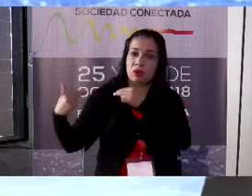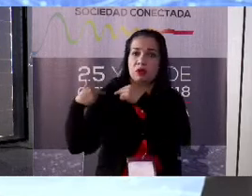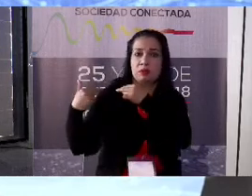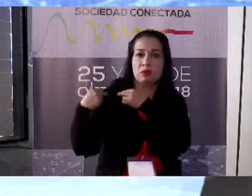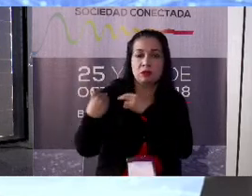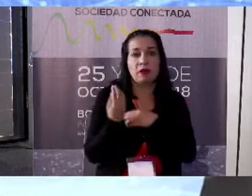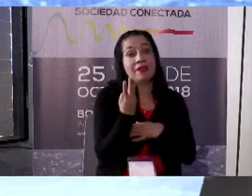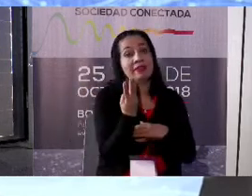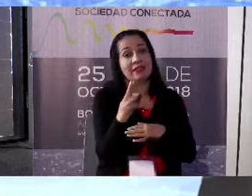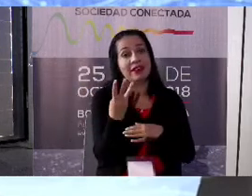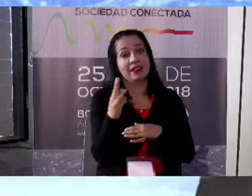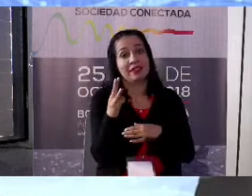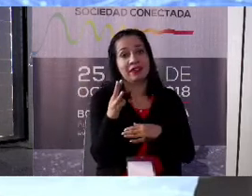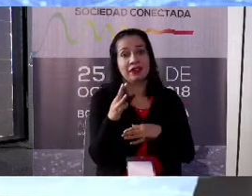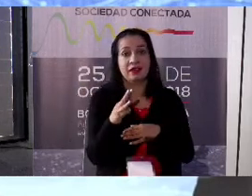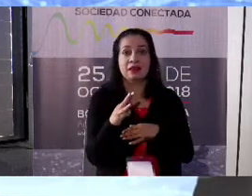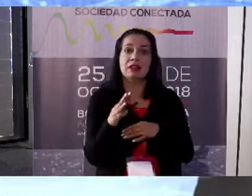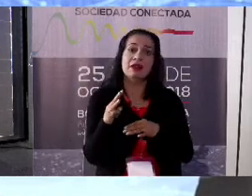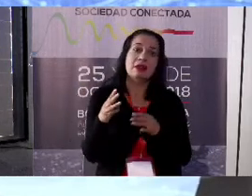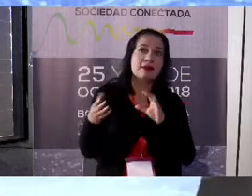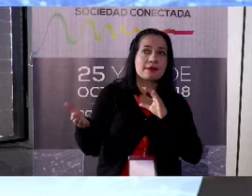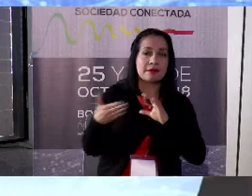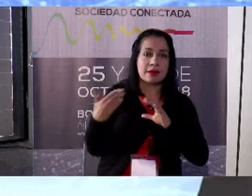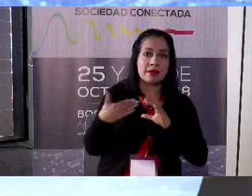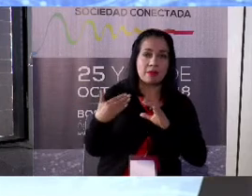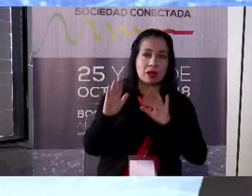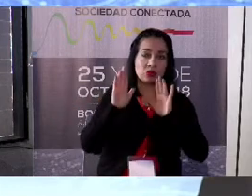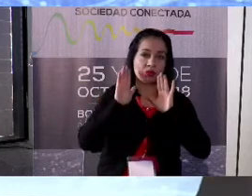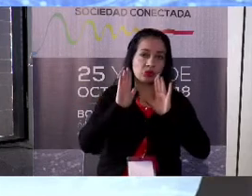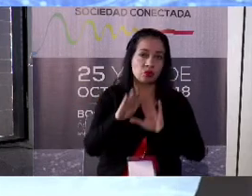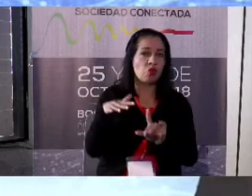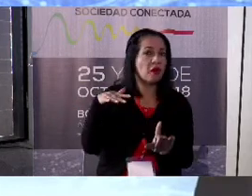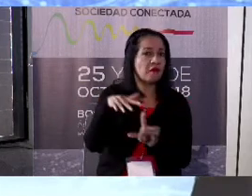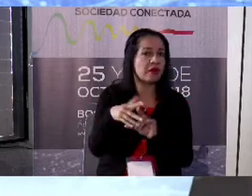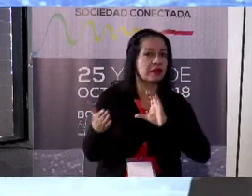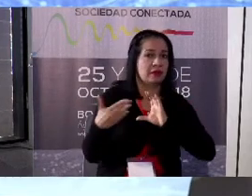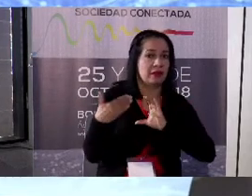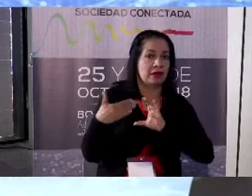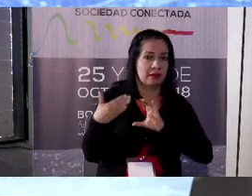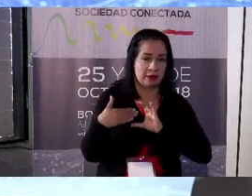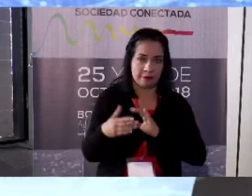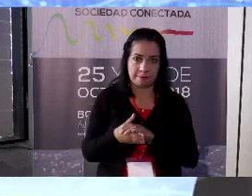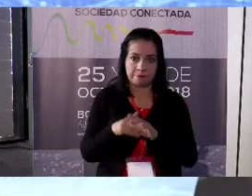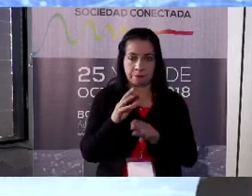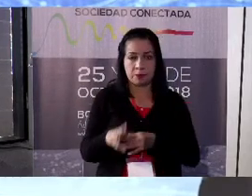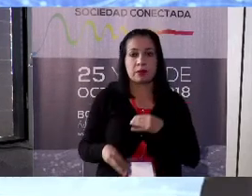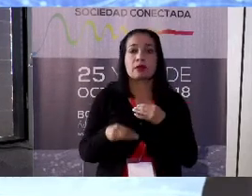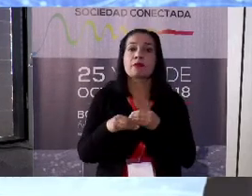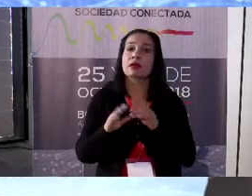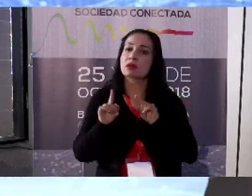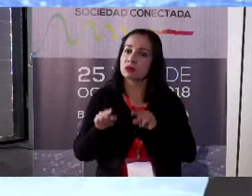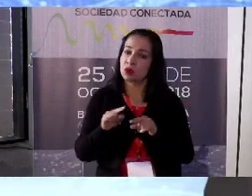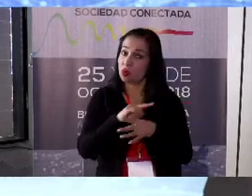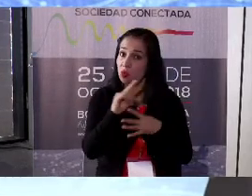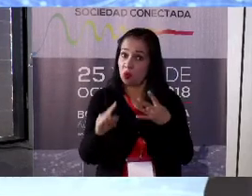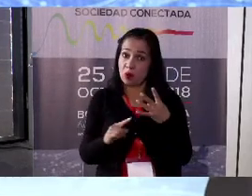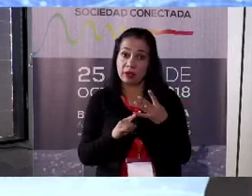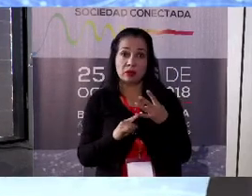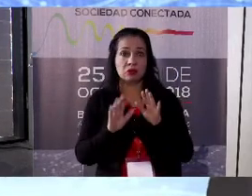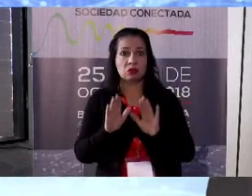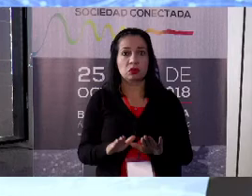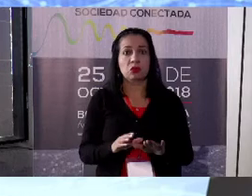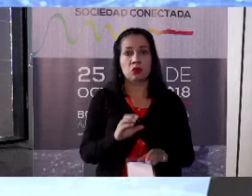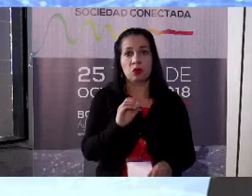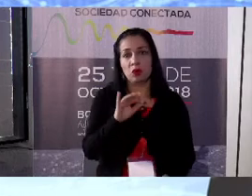13 la acción del clima acción climática además además de estos cuatro la